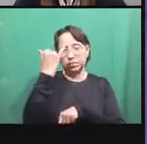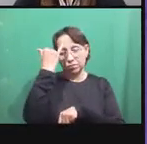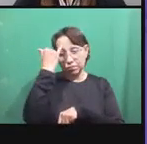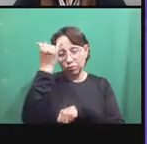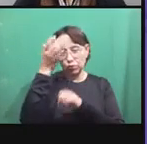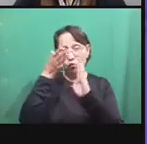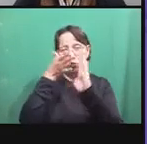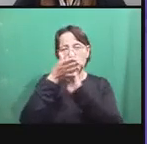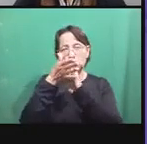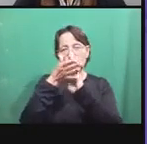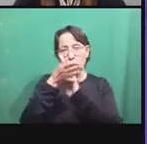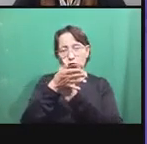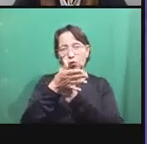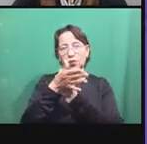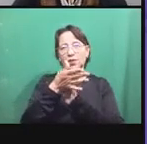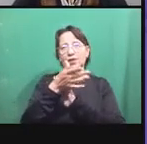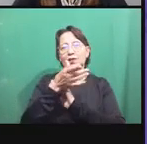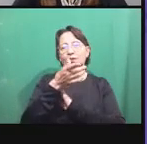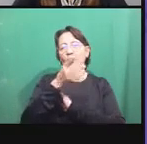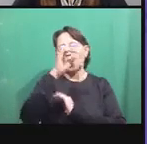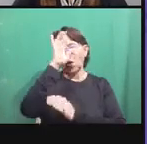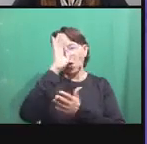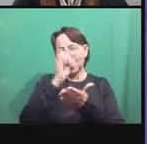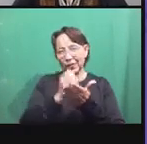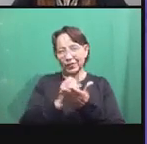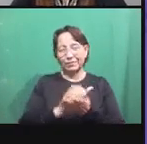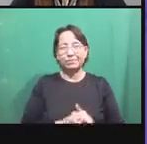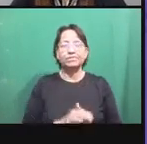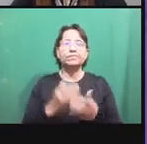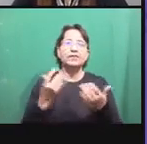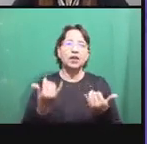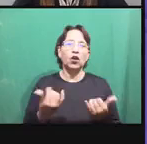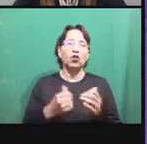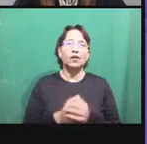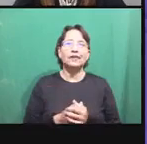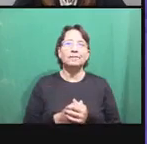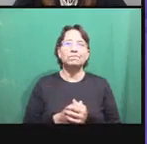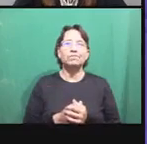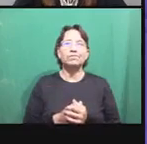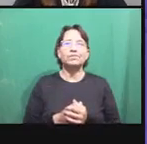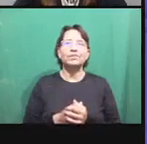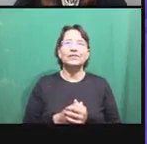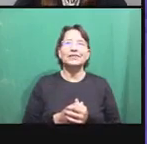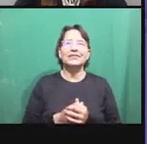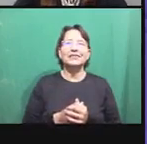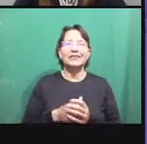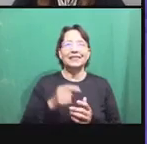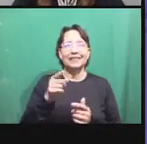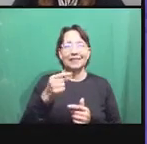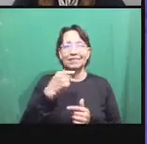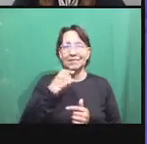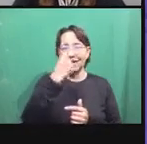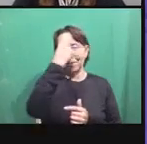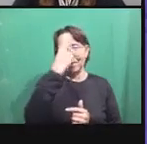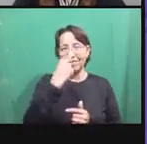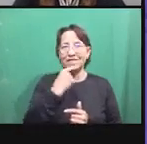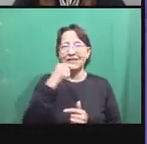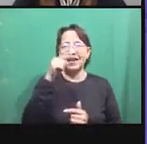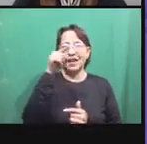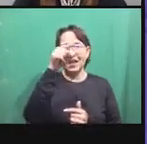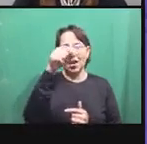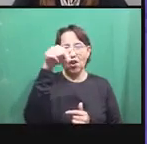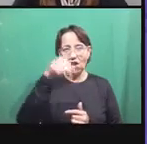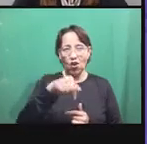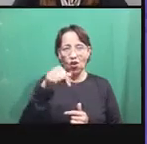y el desarrollo de sus miradas. En este momento me permito introducir los perfiles de los panelistas que nos acompañan el día de